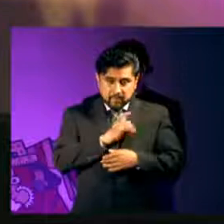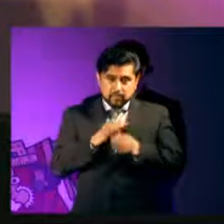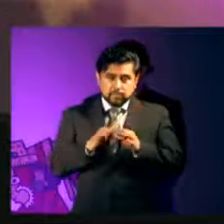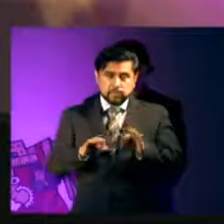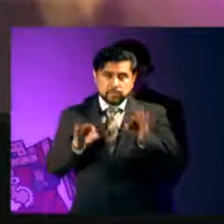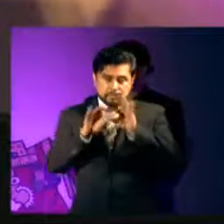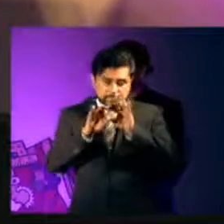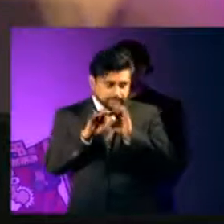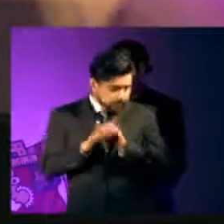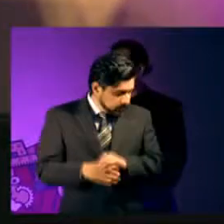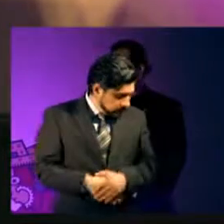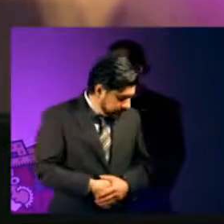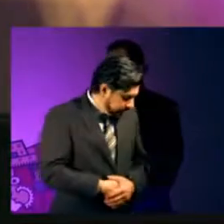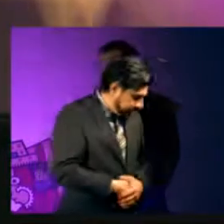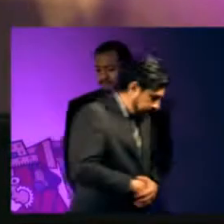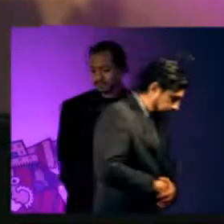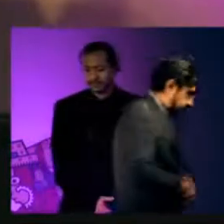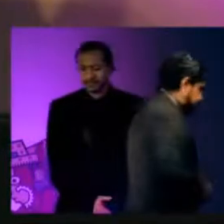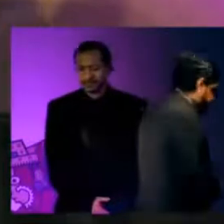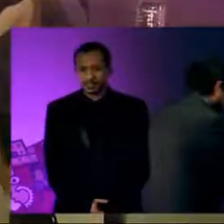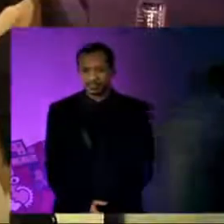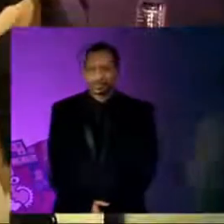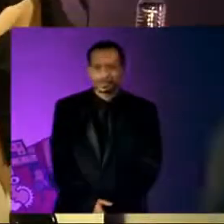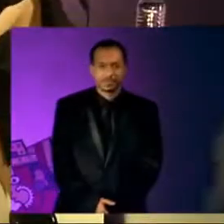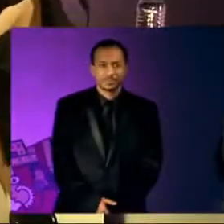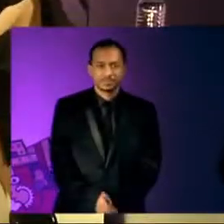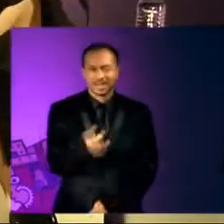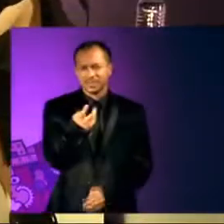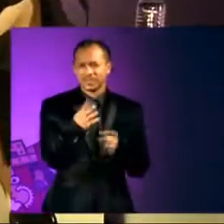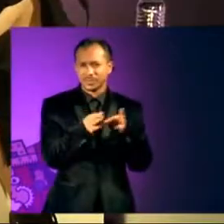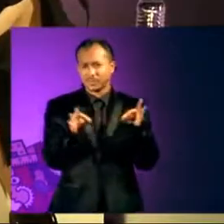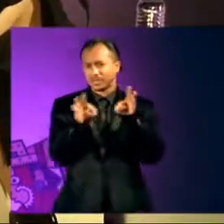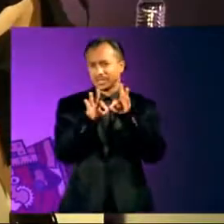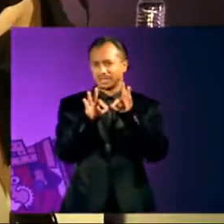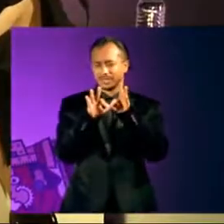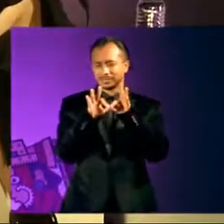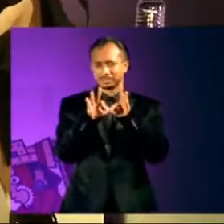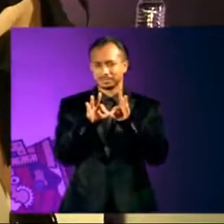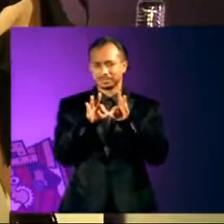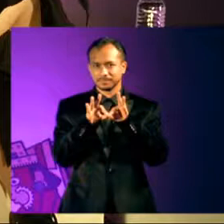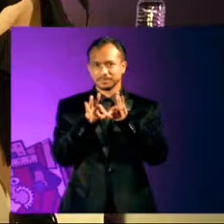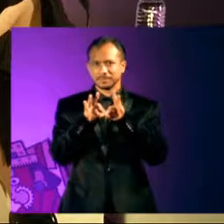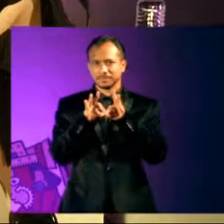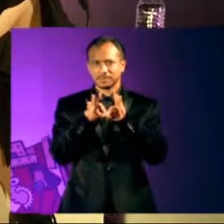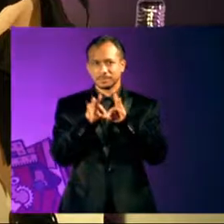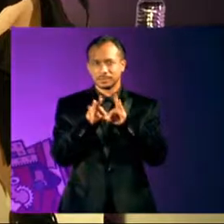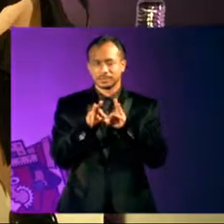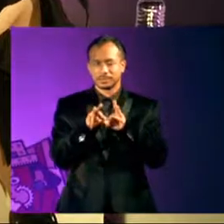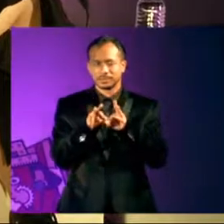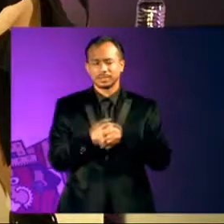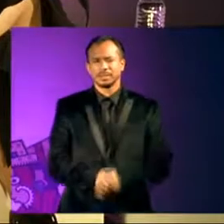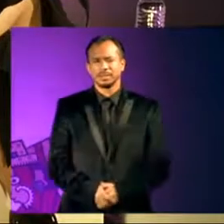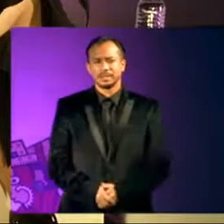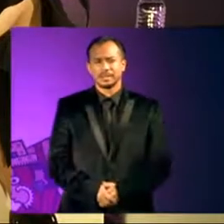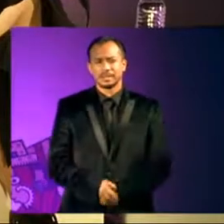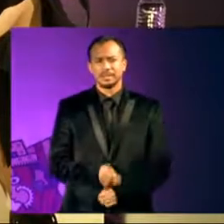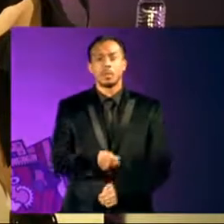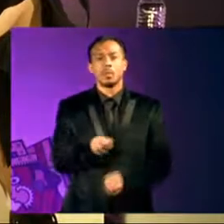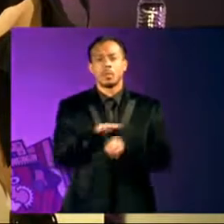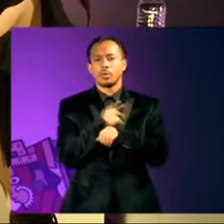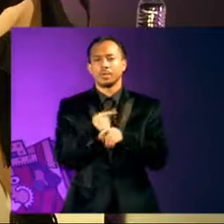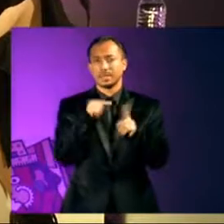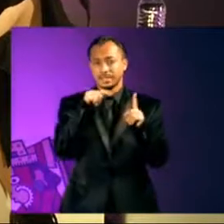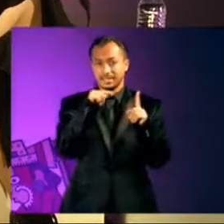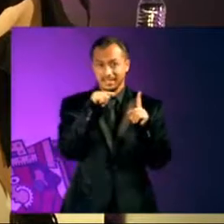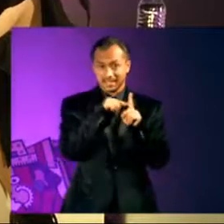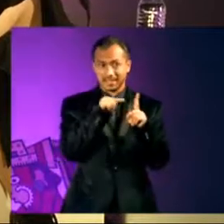pues es fundamental porque si no acabas haciendo lo que hace hemingway que es el aprecia su